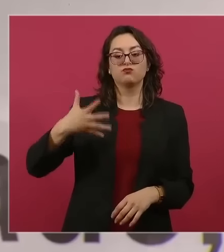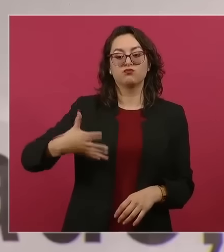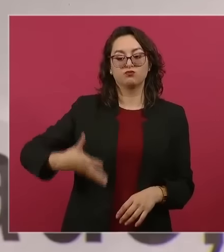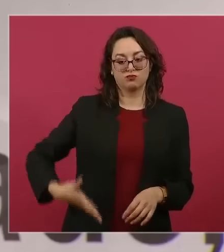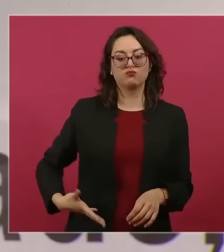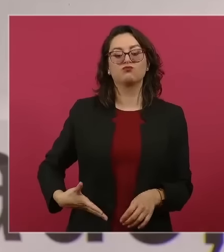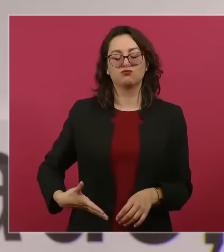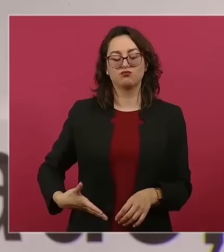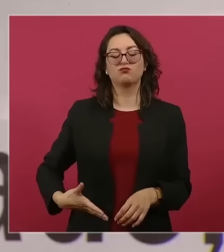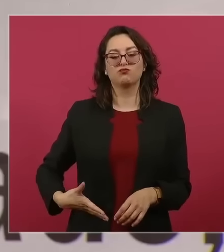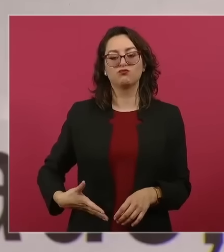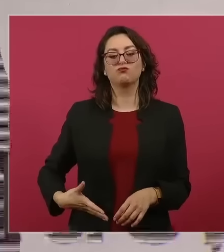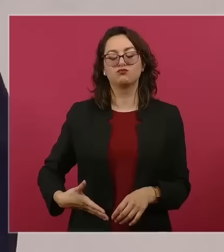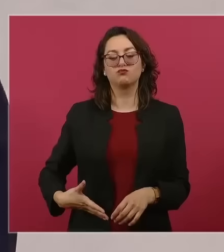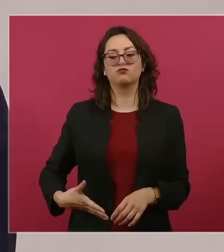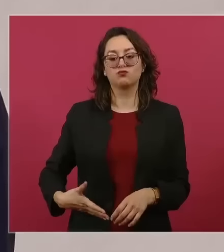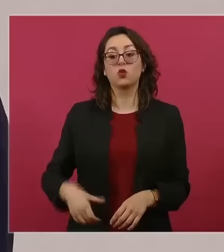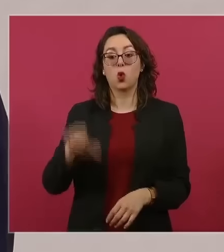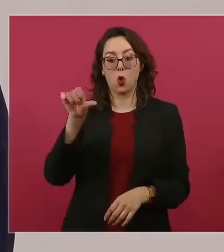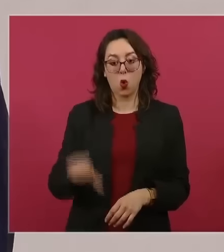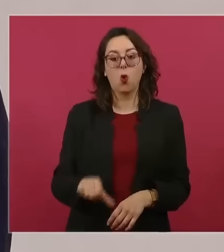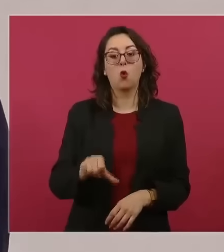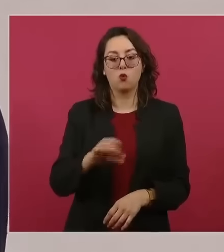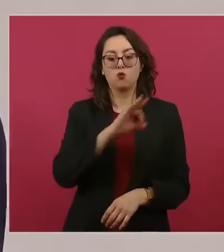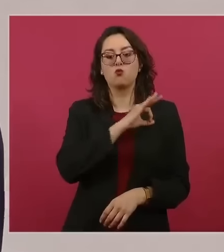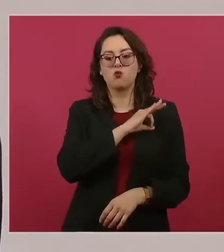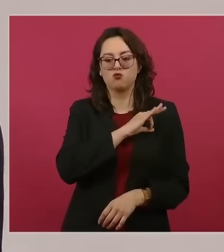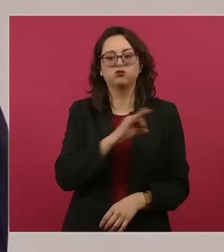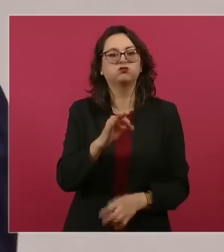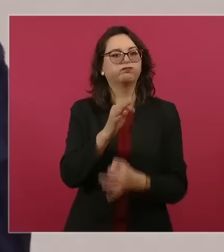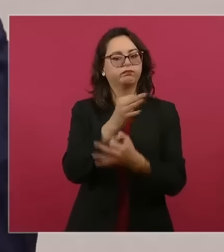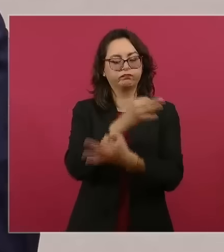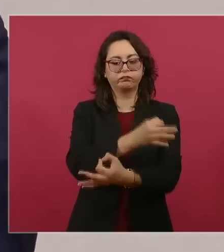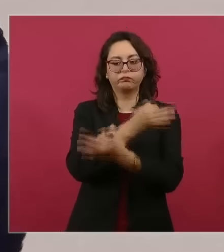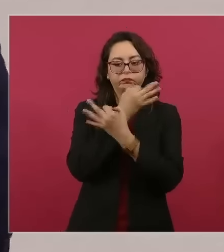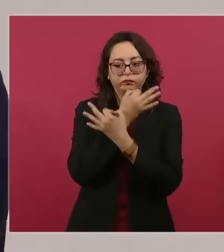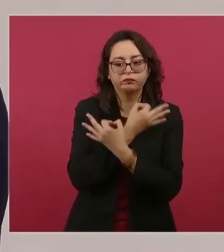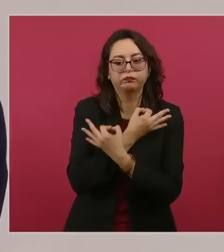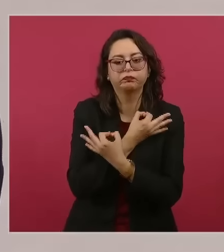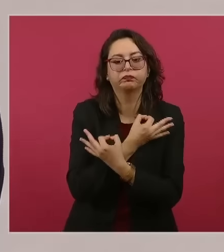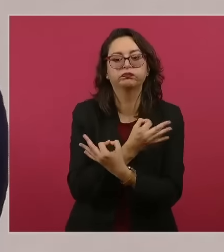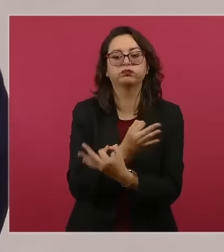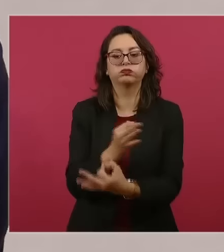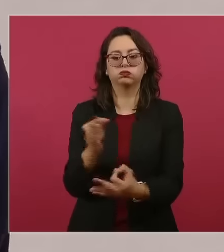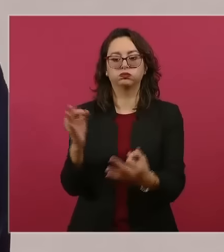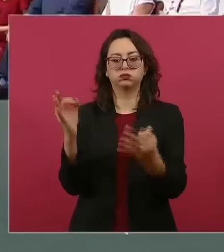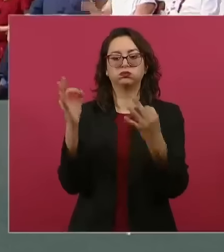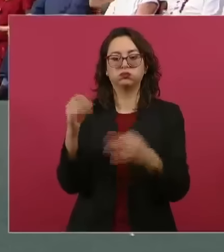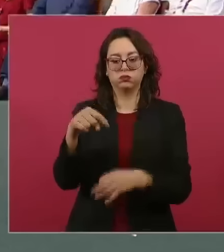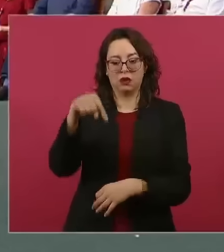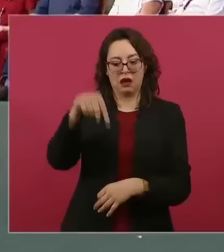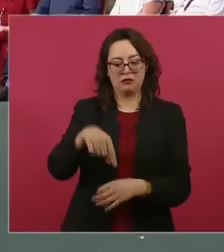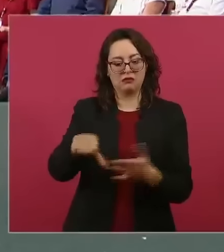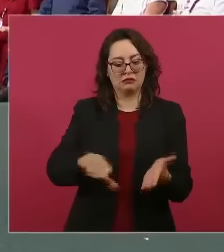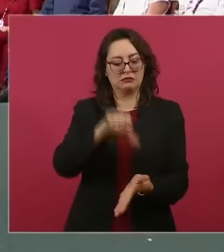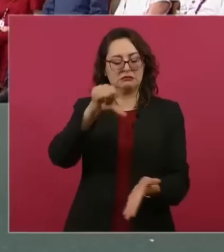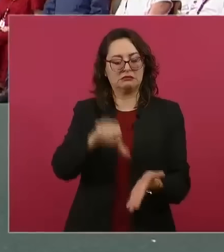poder decir a los cuatro vientos, desde la principal plaza de la